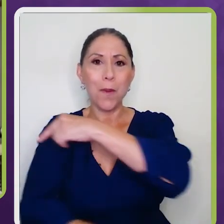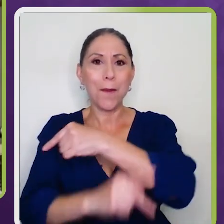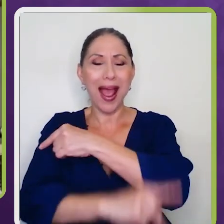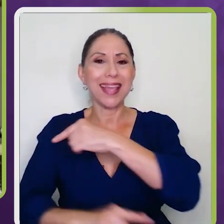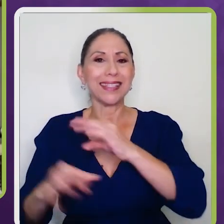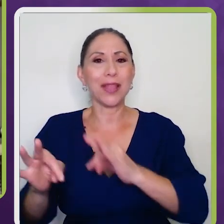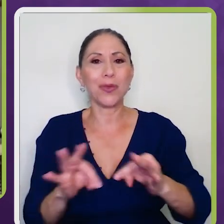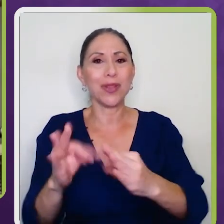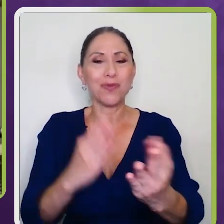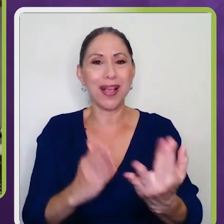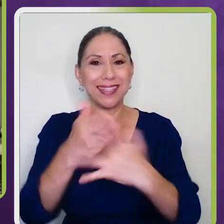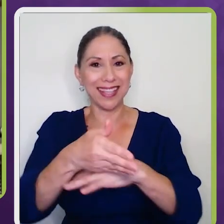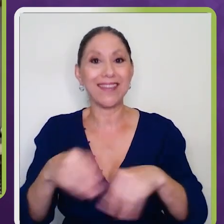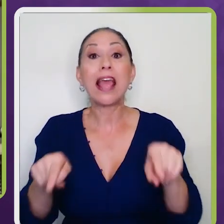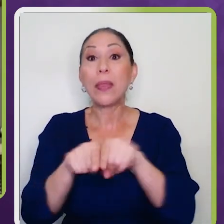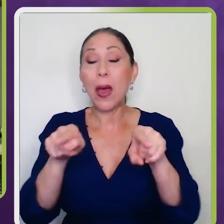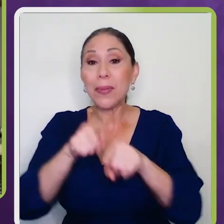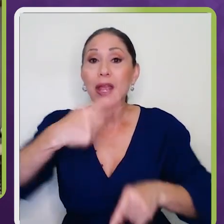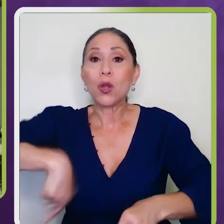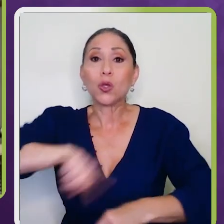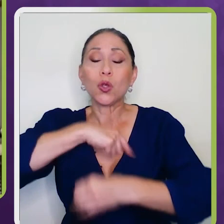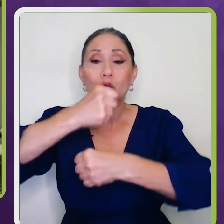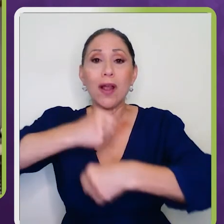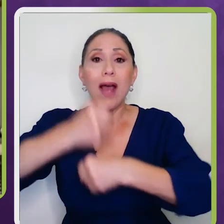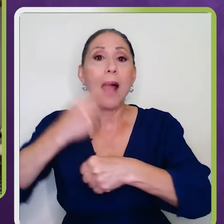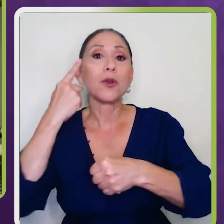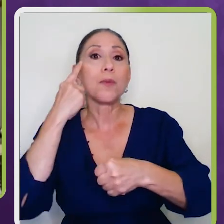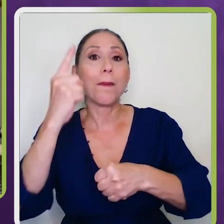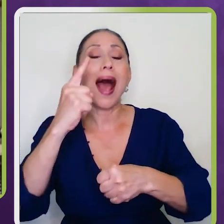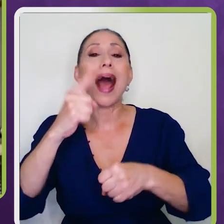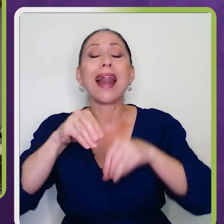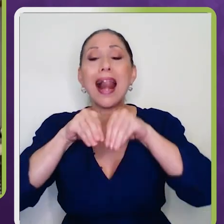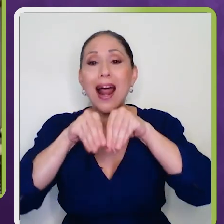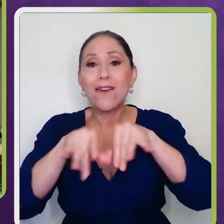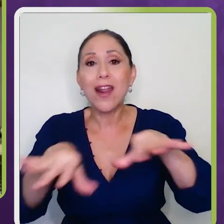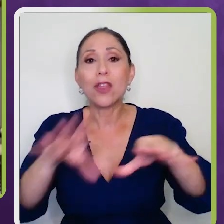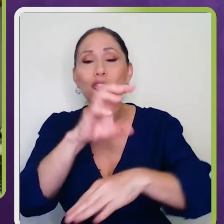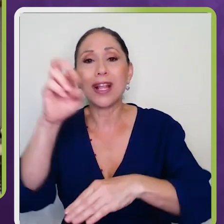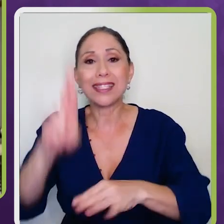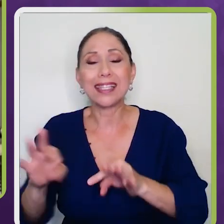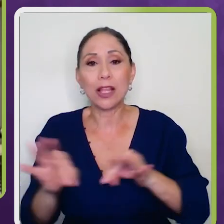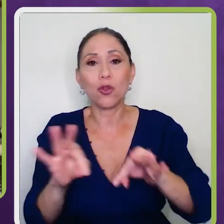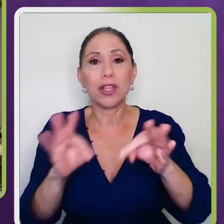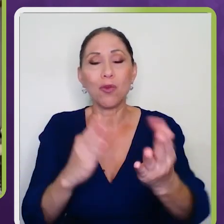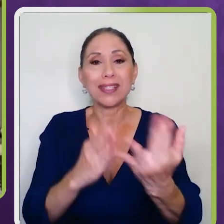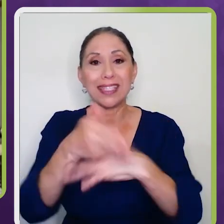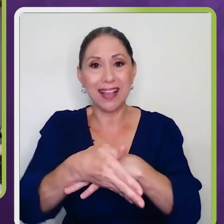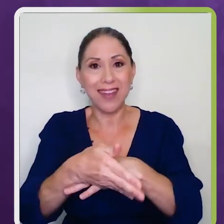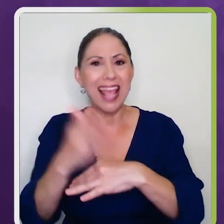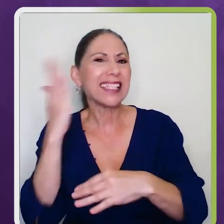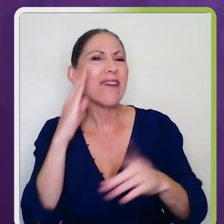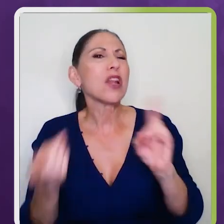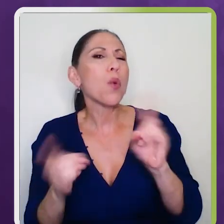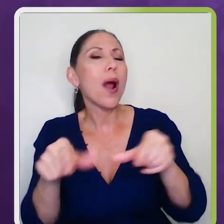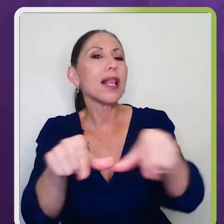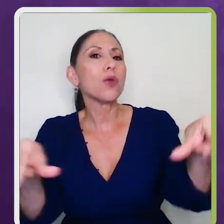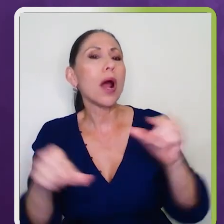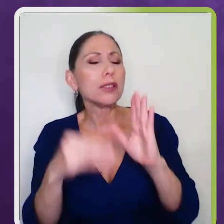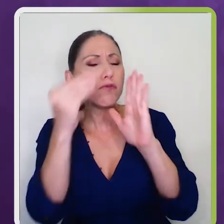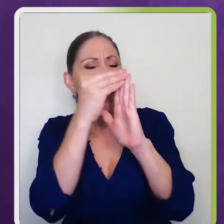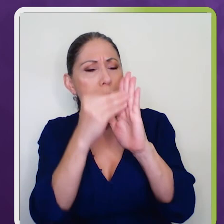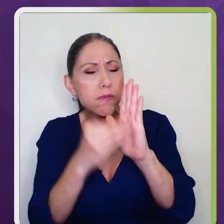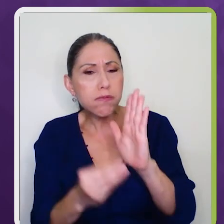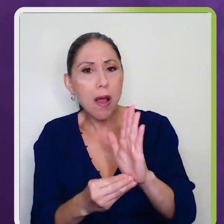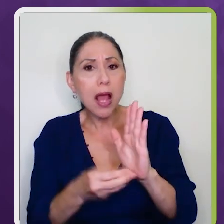claro está, también trabajamos fuertemente en el directorio de la Red Costarricense de Turismo Accesible. Si no quieren ir en un